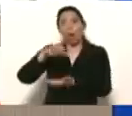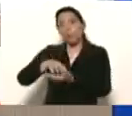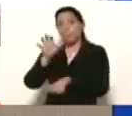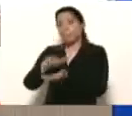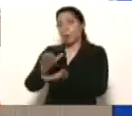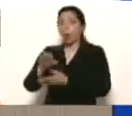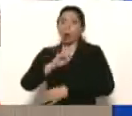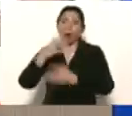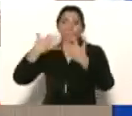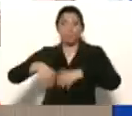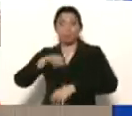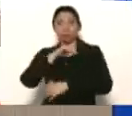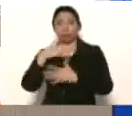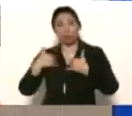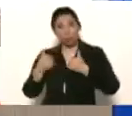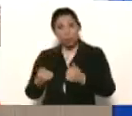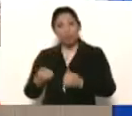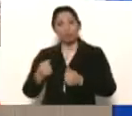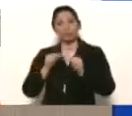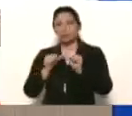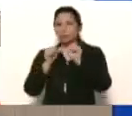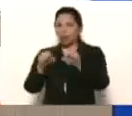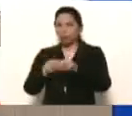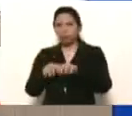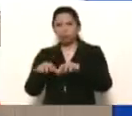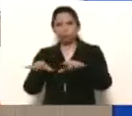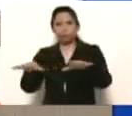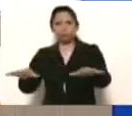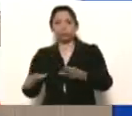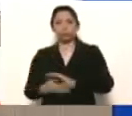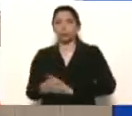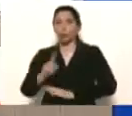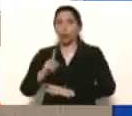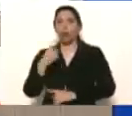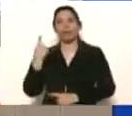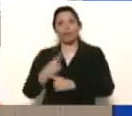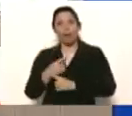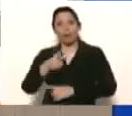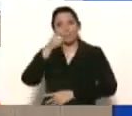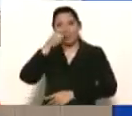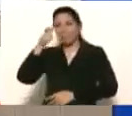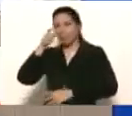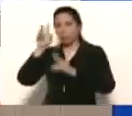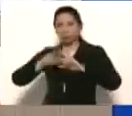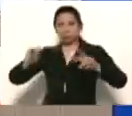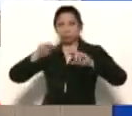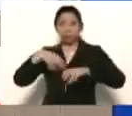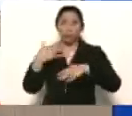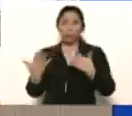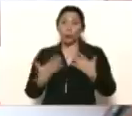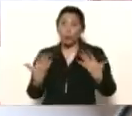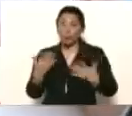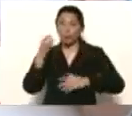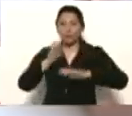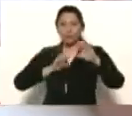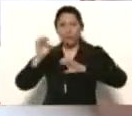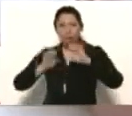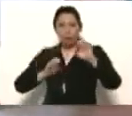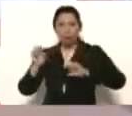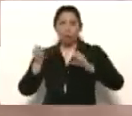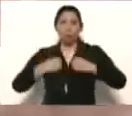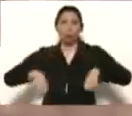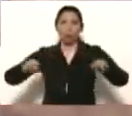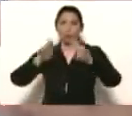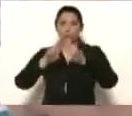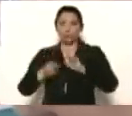de seguridad se sigan extendiendo y se siga diseminar cuando se evaluó cuando naciones unidas-